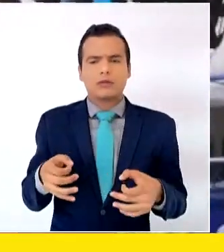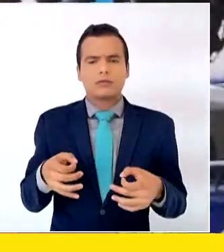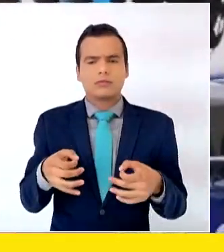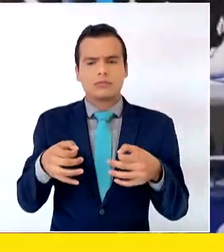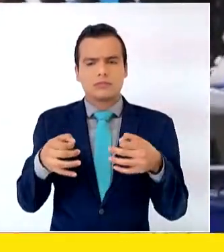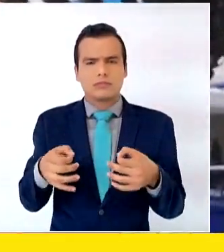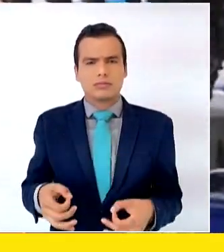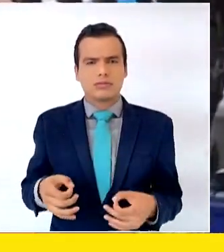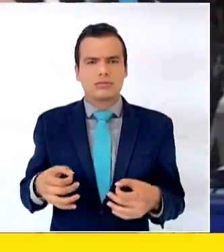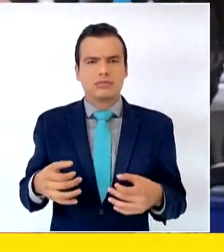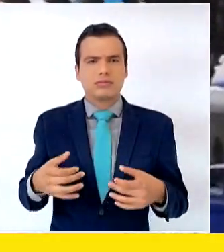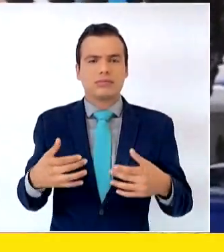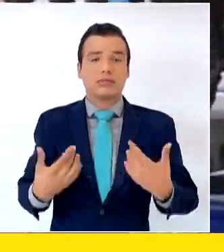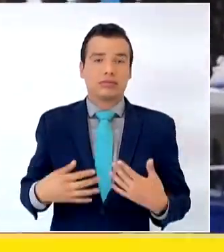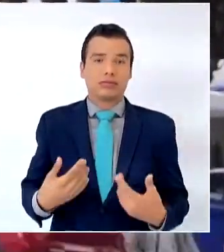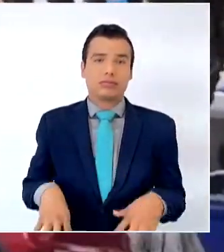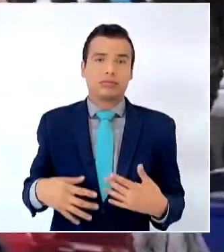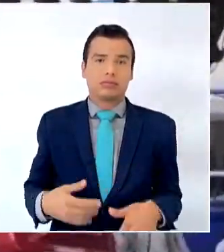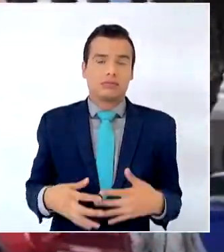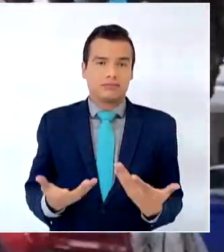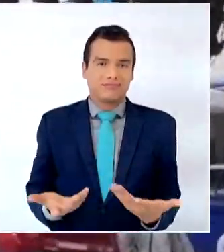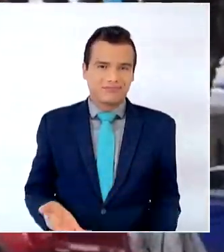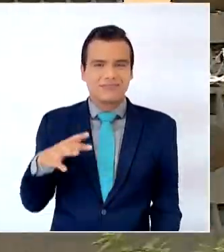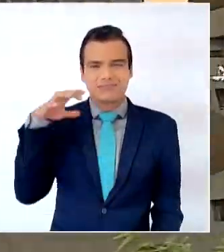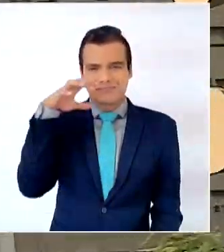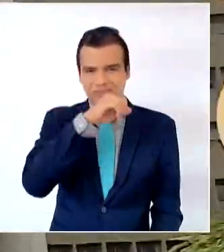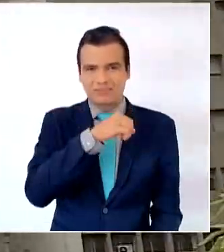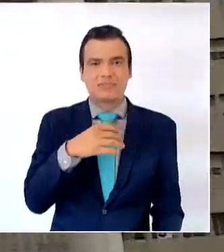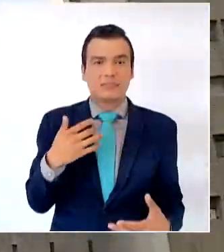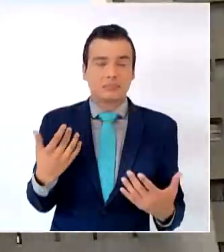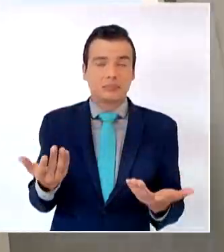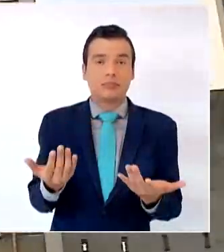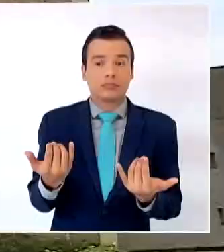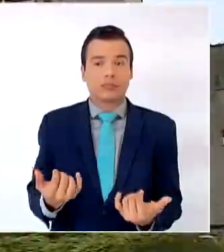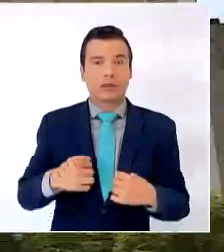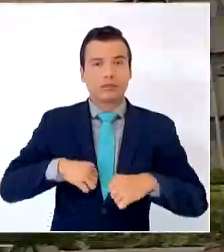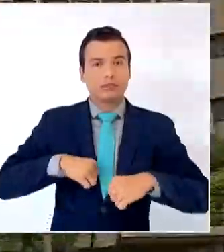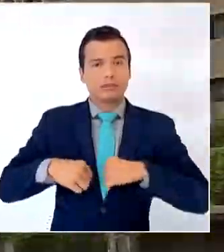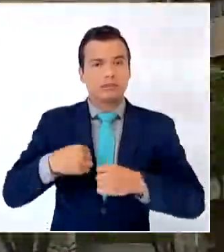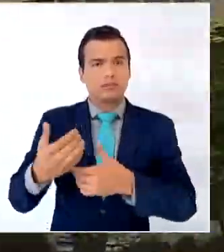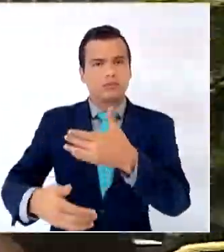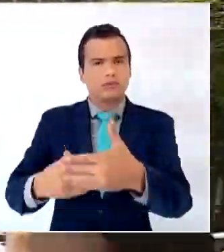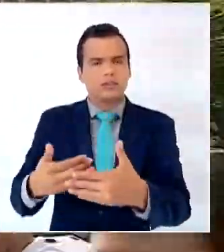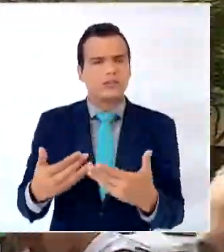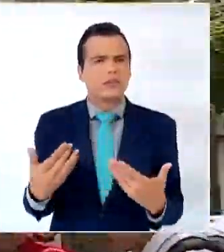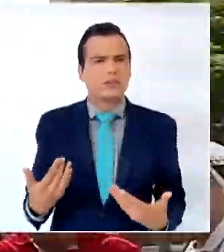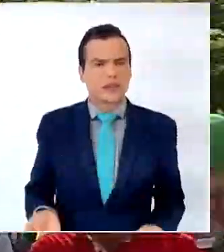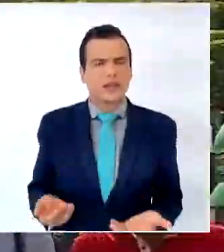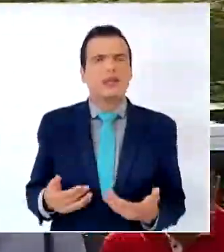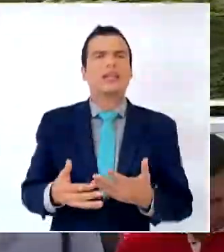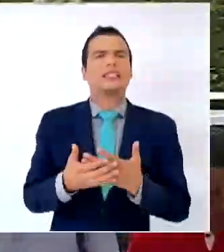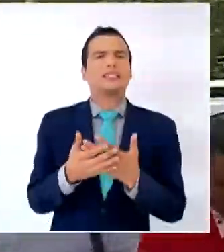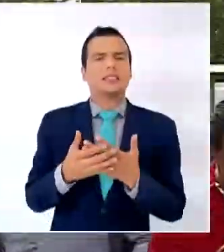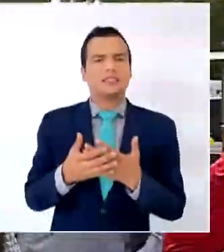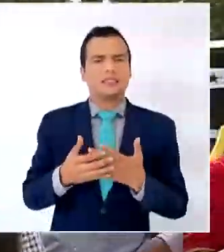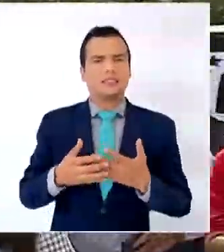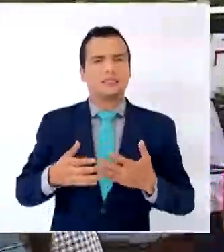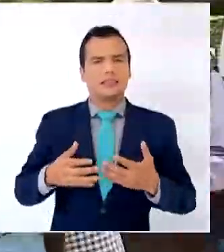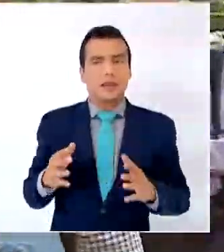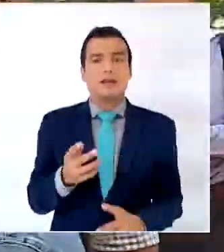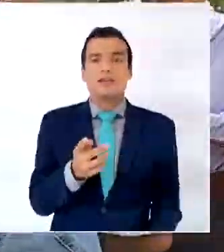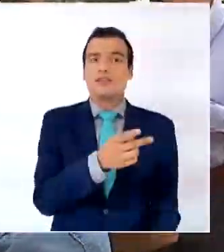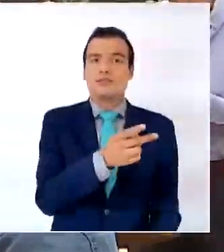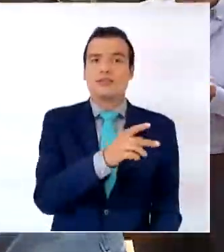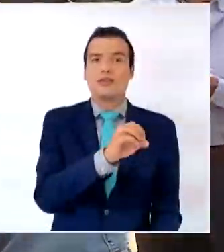la consolidación del 1-2 en la campaña electoral, y es la pelea o la batalla entre Roberto Ortiz y Alejandro Eder,